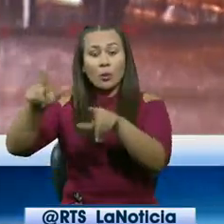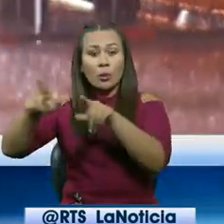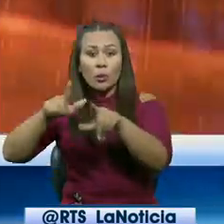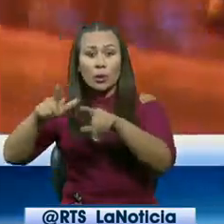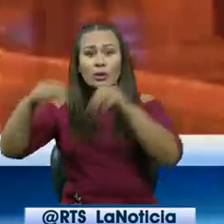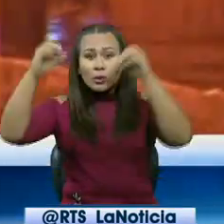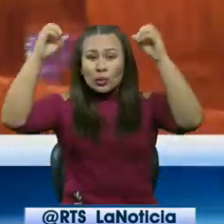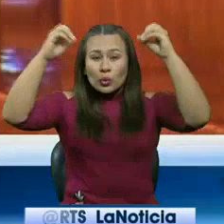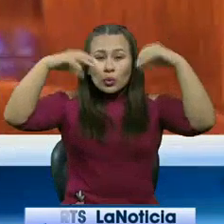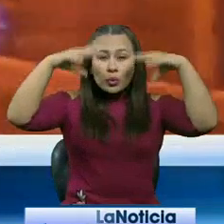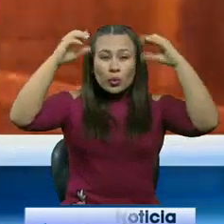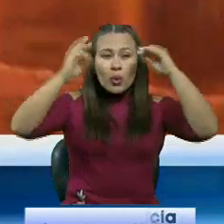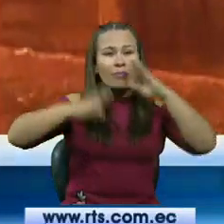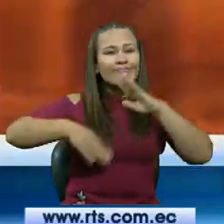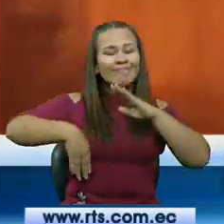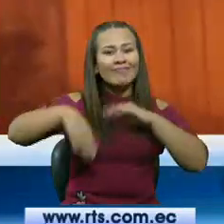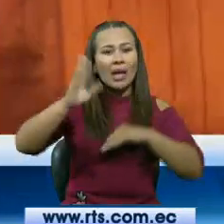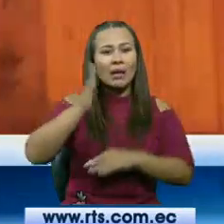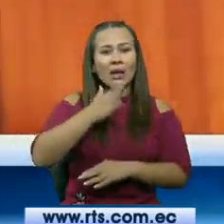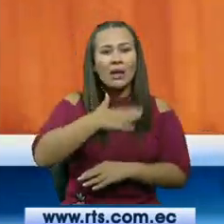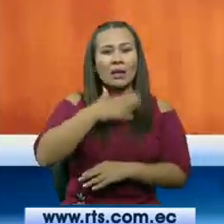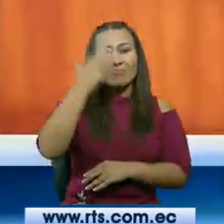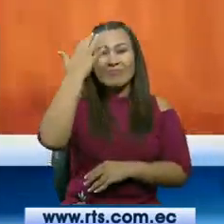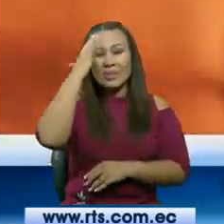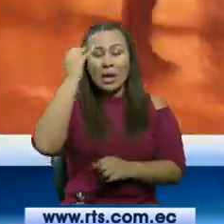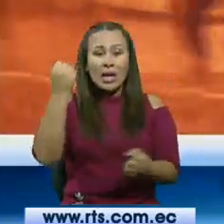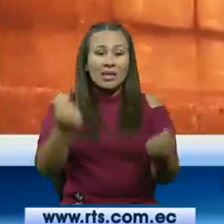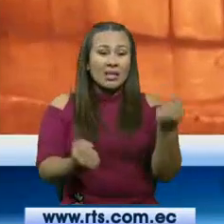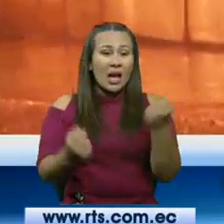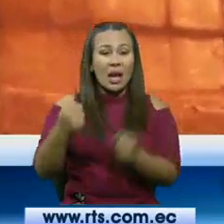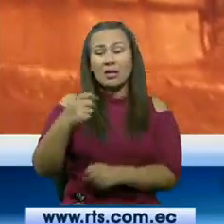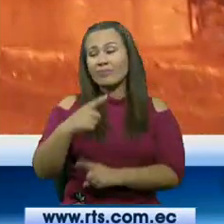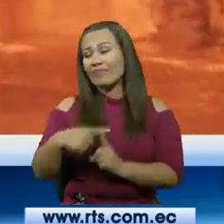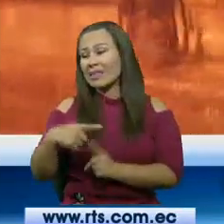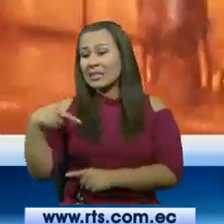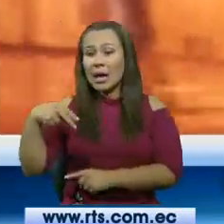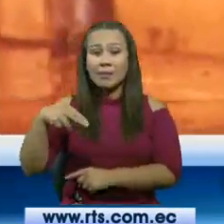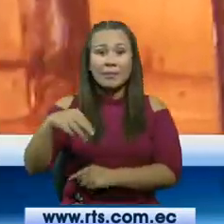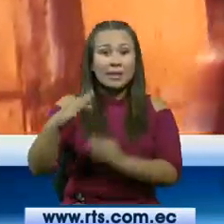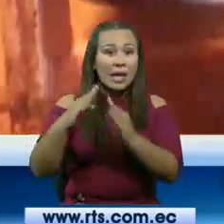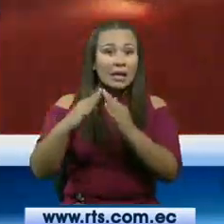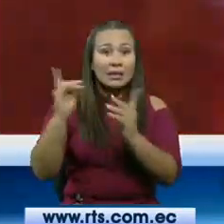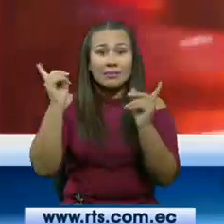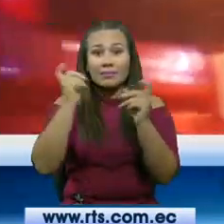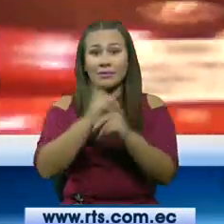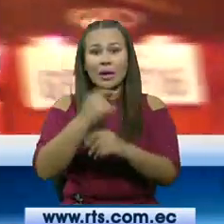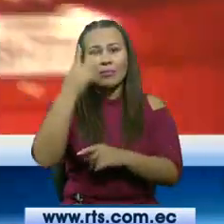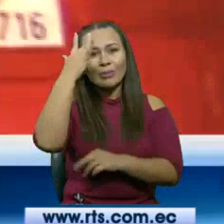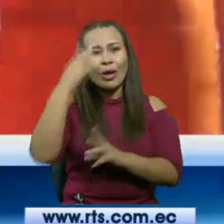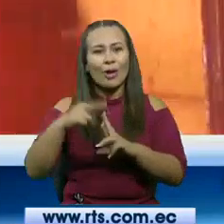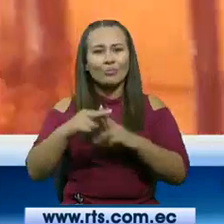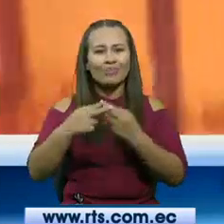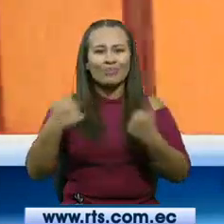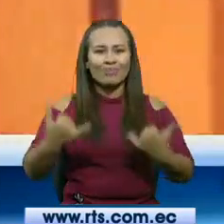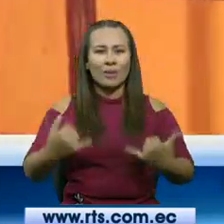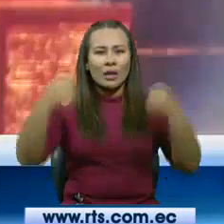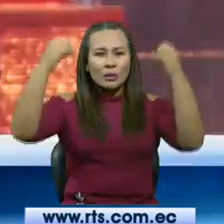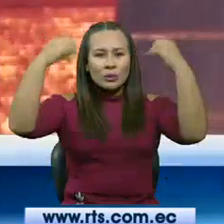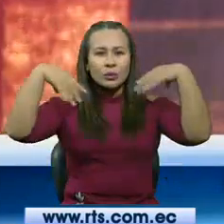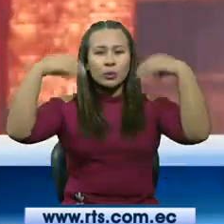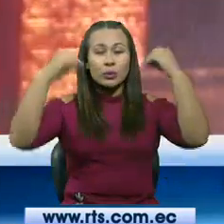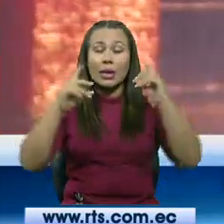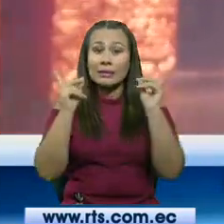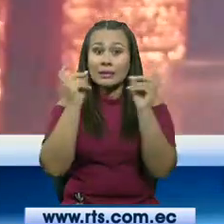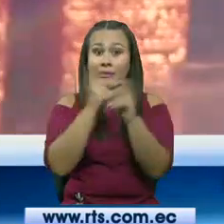la precipitación causó estragos entre conductores o quienes caminaban a casa. El inicio de la época lluviosa demanda